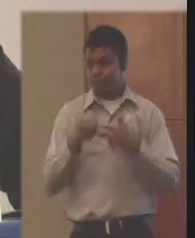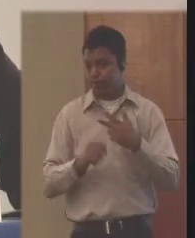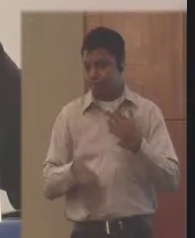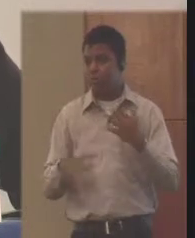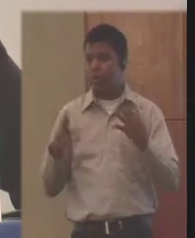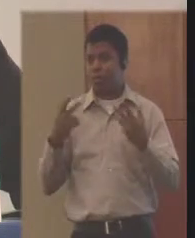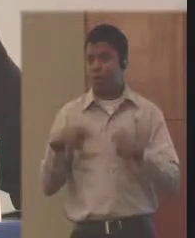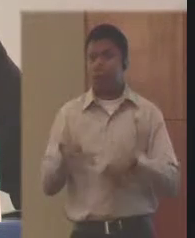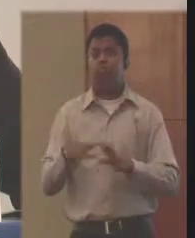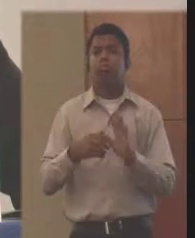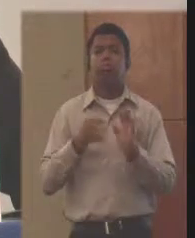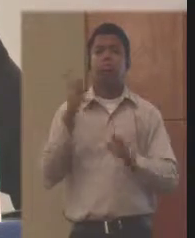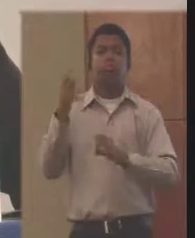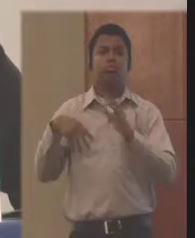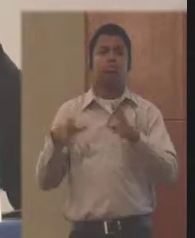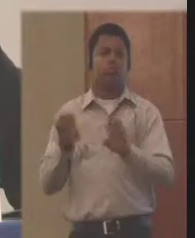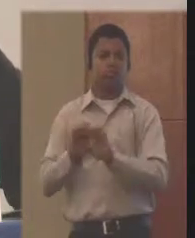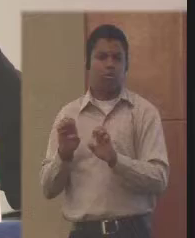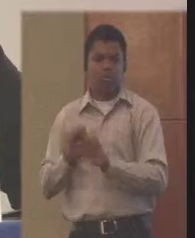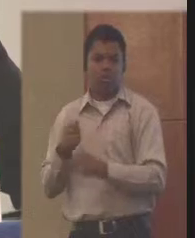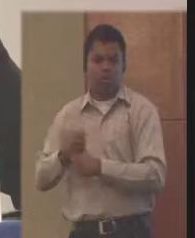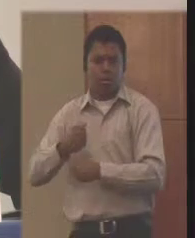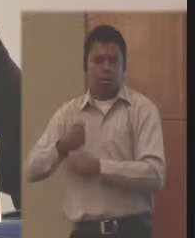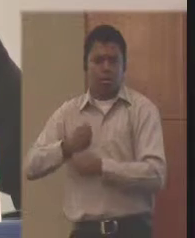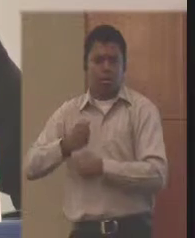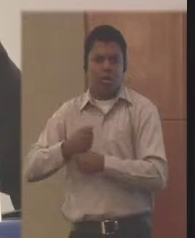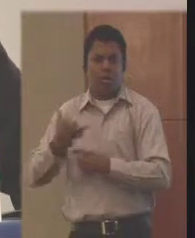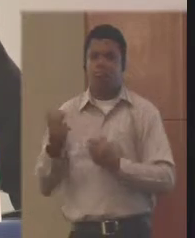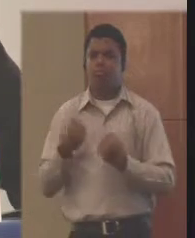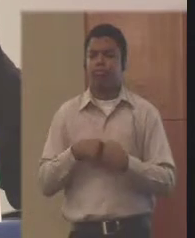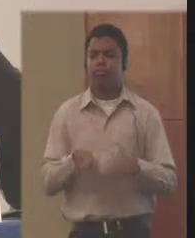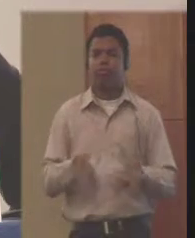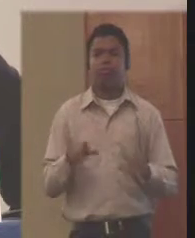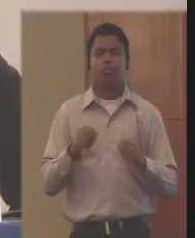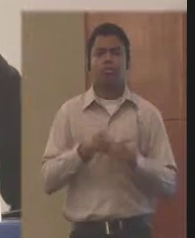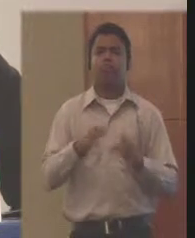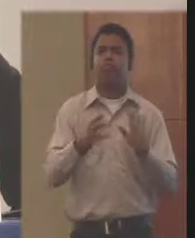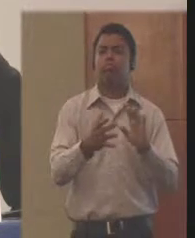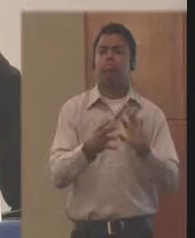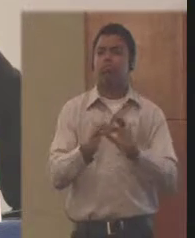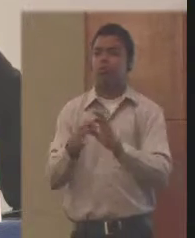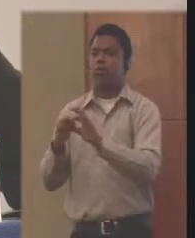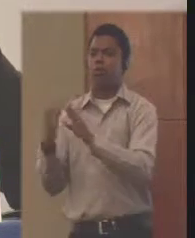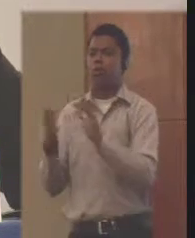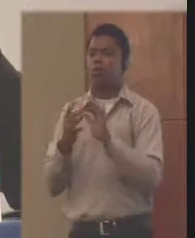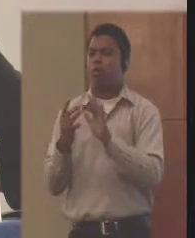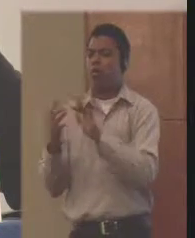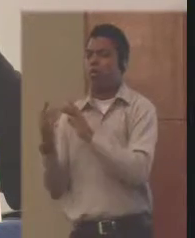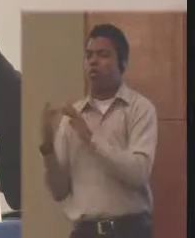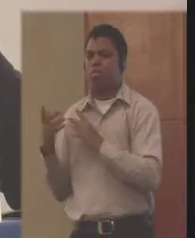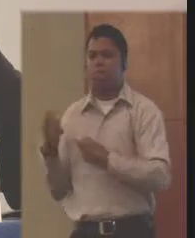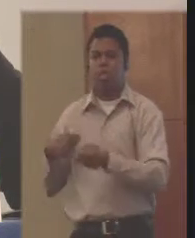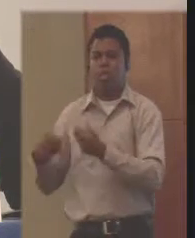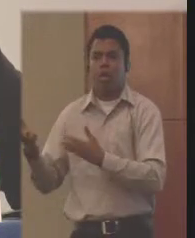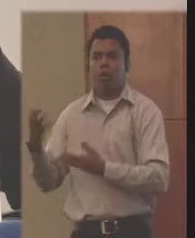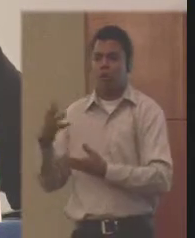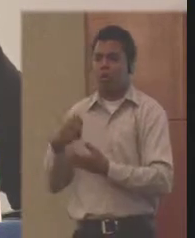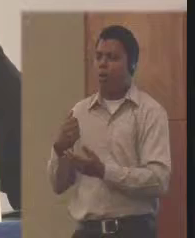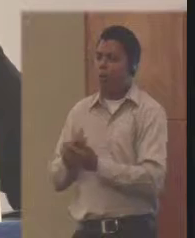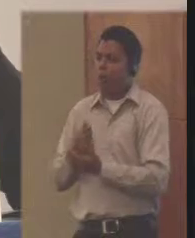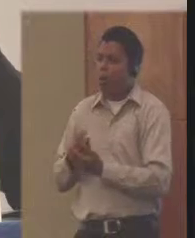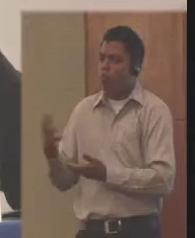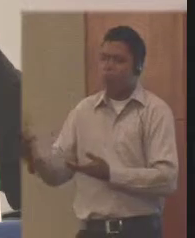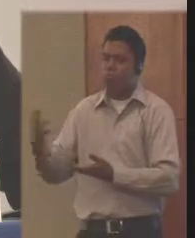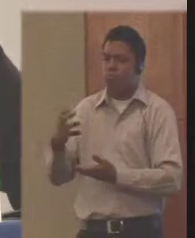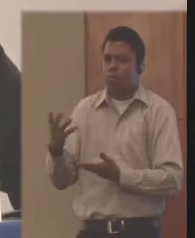negocios, del tema de la cadena de suministros, en donde vemos que entonces esta interacción ya no es solamente física y de